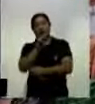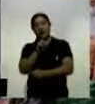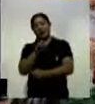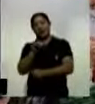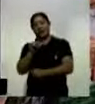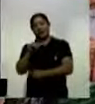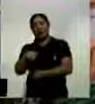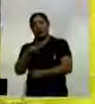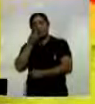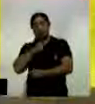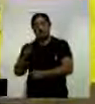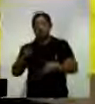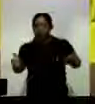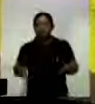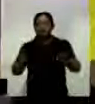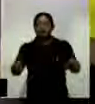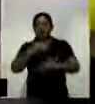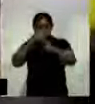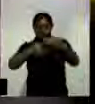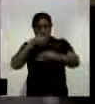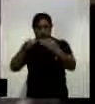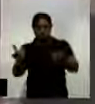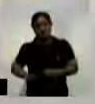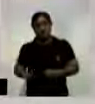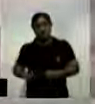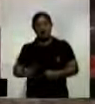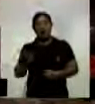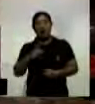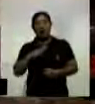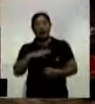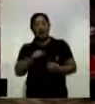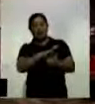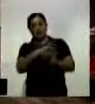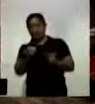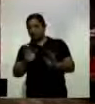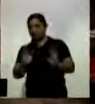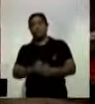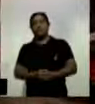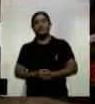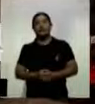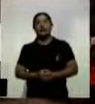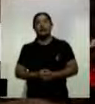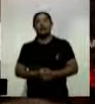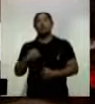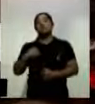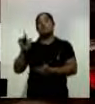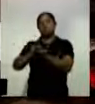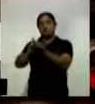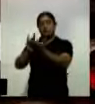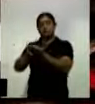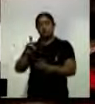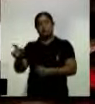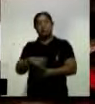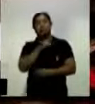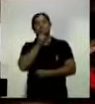el gobierno del estado evitan contagios de COVID-19. Le agradezco a Protección Civil del Estado, al municipio,